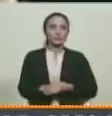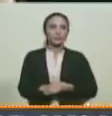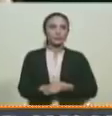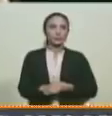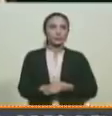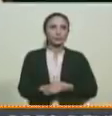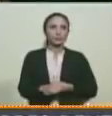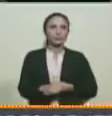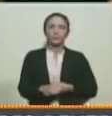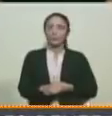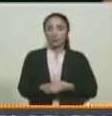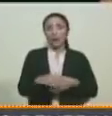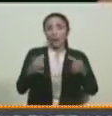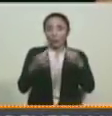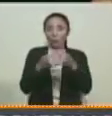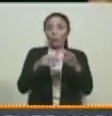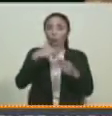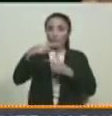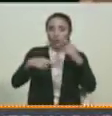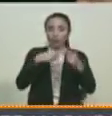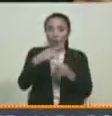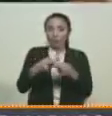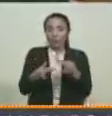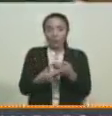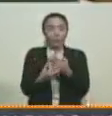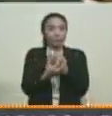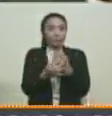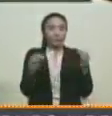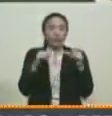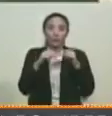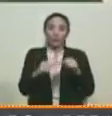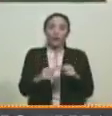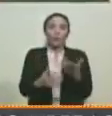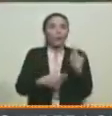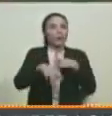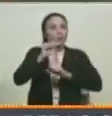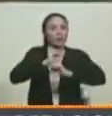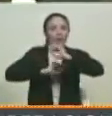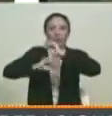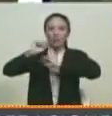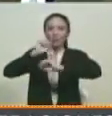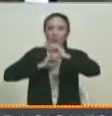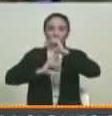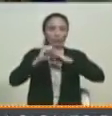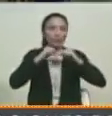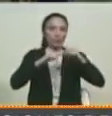Una parte de la izquierda se mantuvo en la lucha armada,